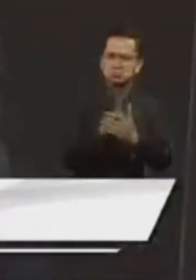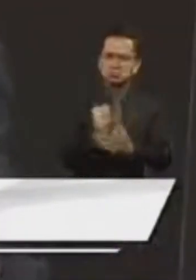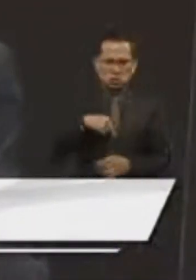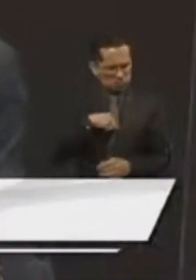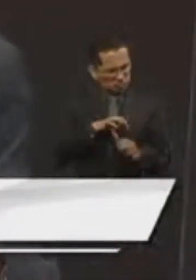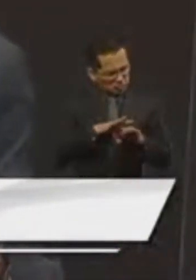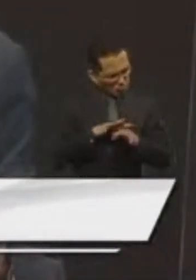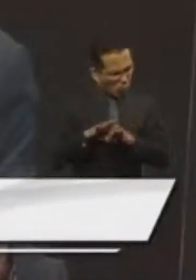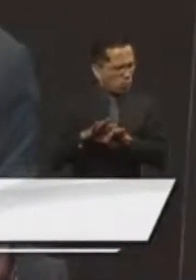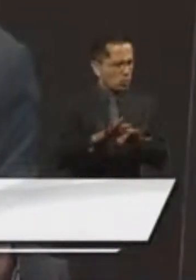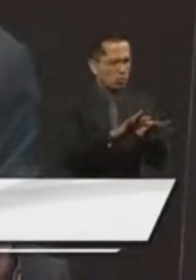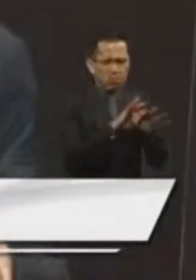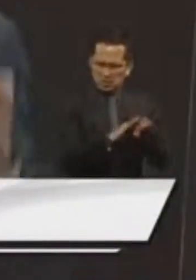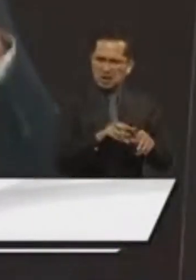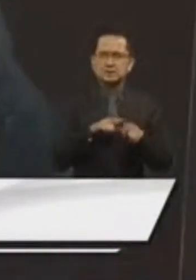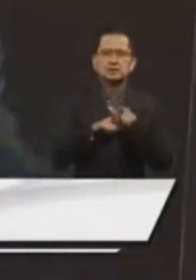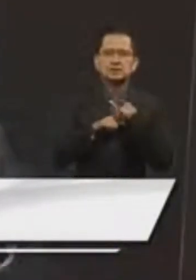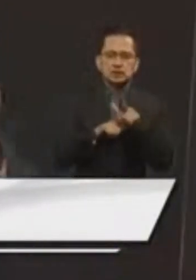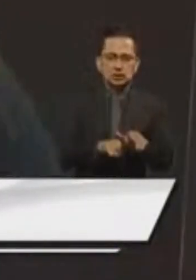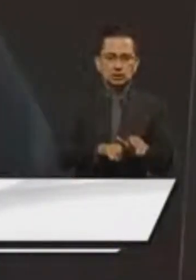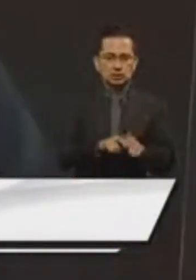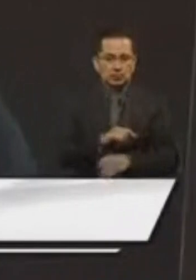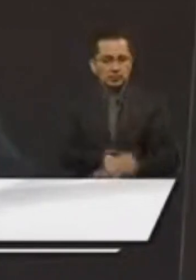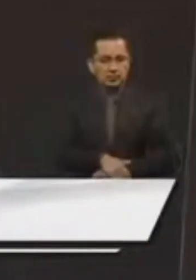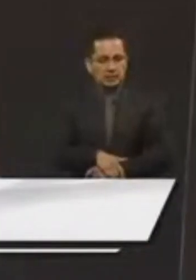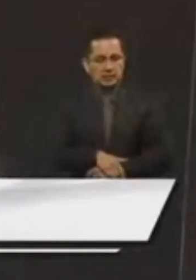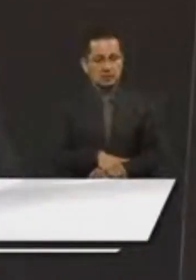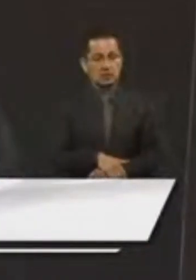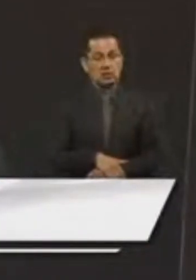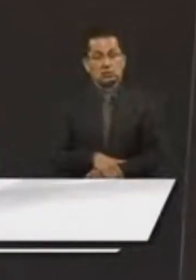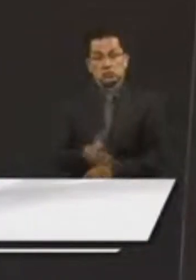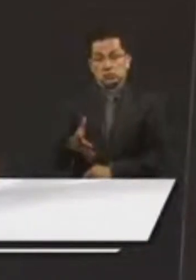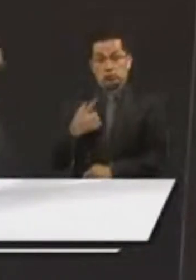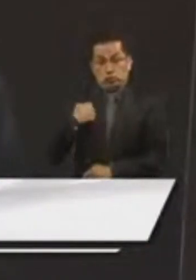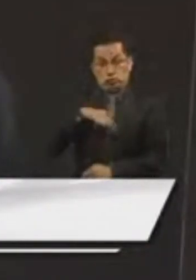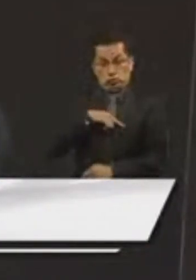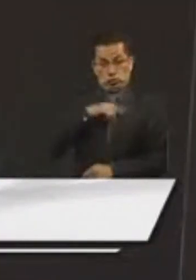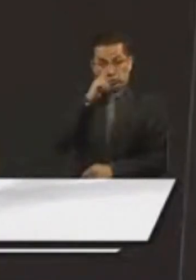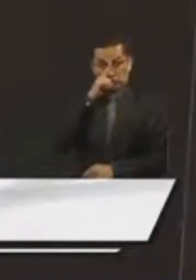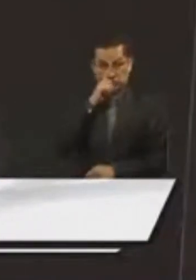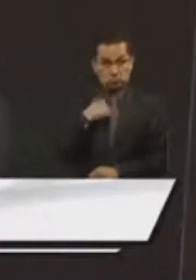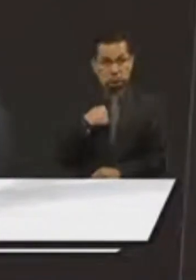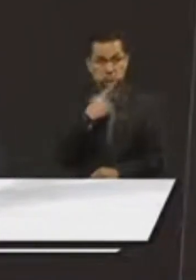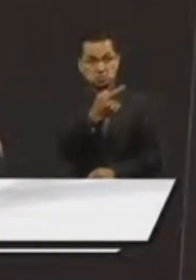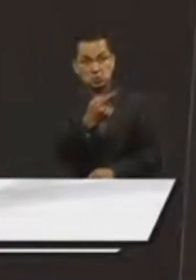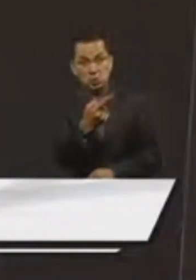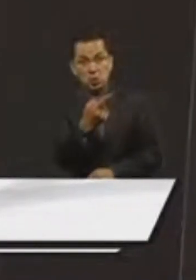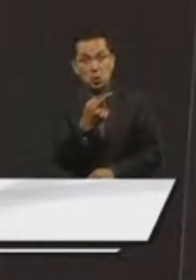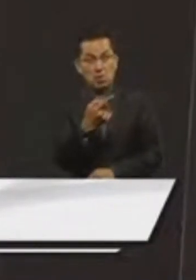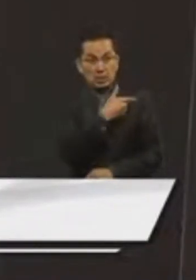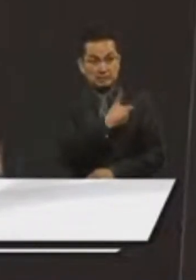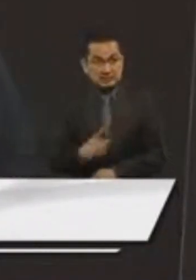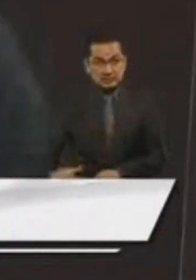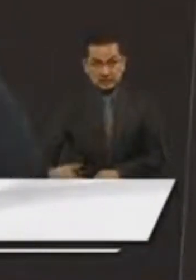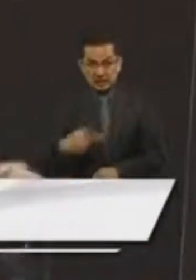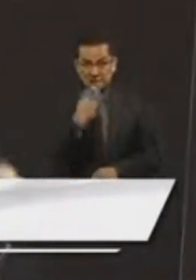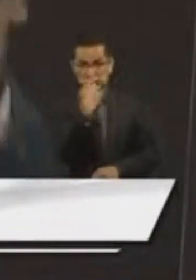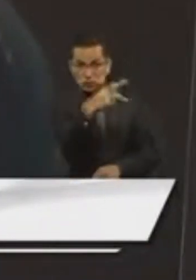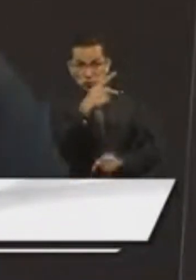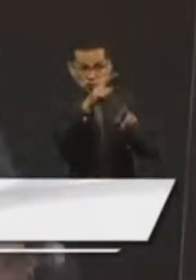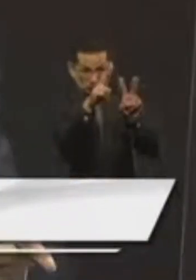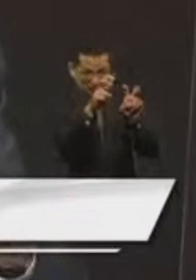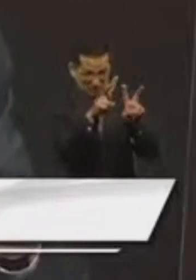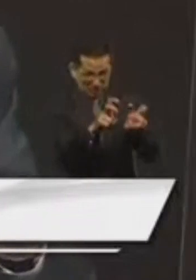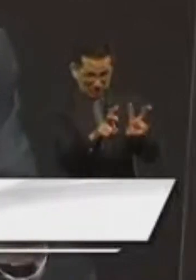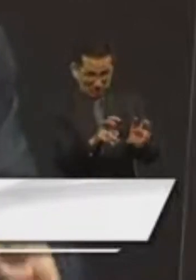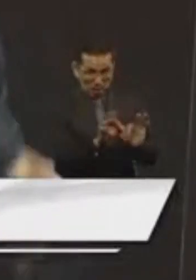les extrañe que coincidimos con el presidente de la República y su agenda prioritaria. Claro